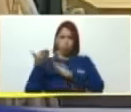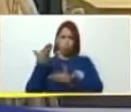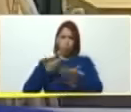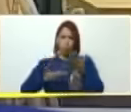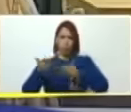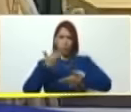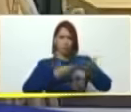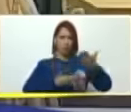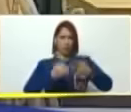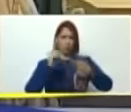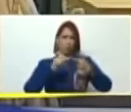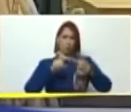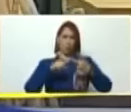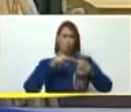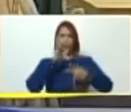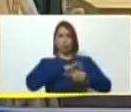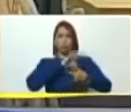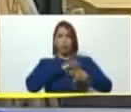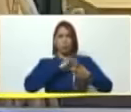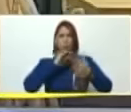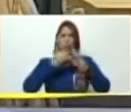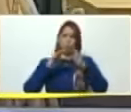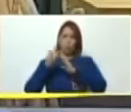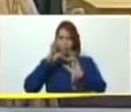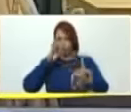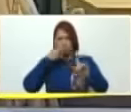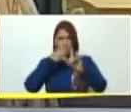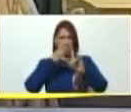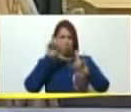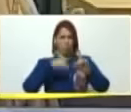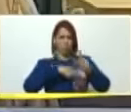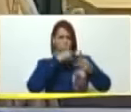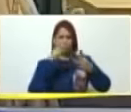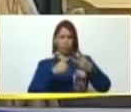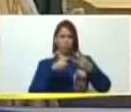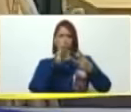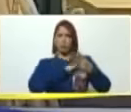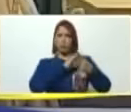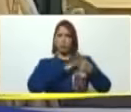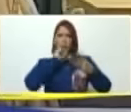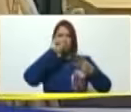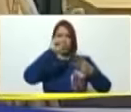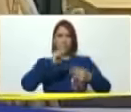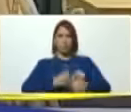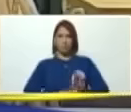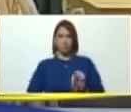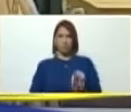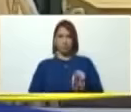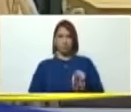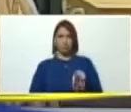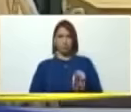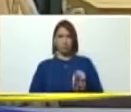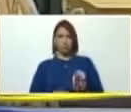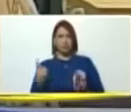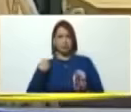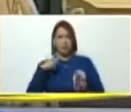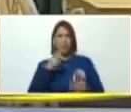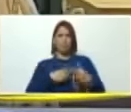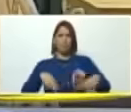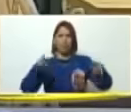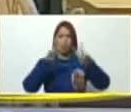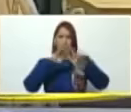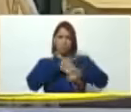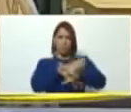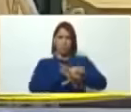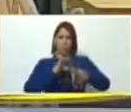un socialismo de la comunidad, un socialismo que tenga sus valores muy